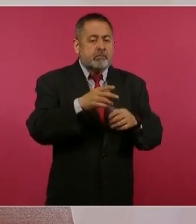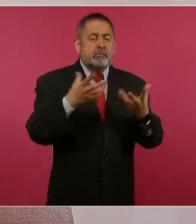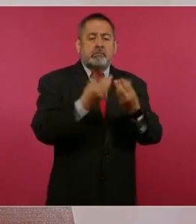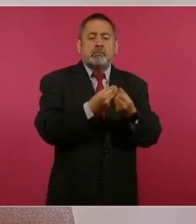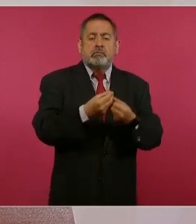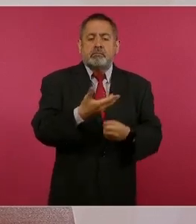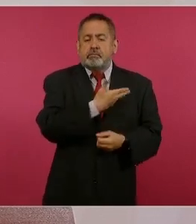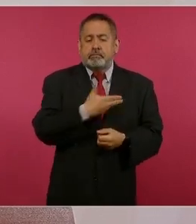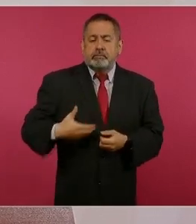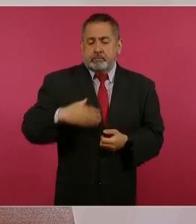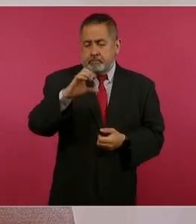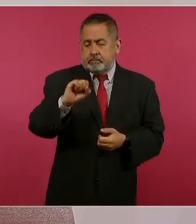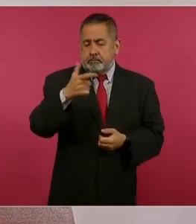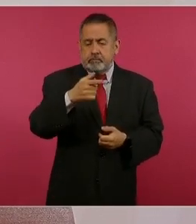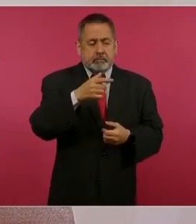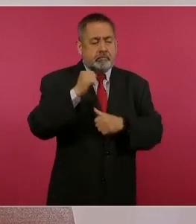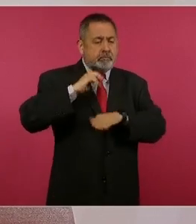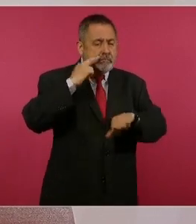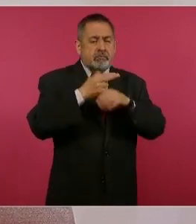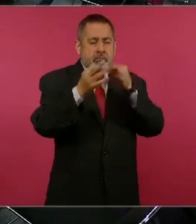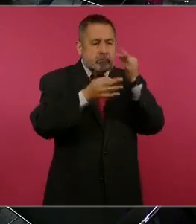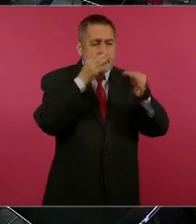Salinas.